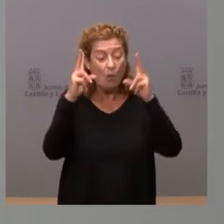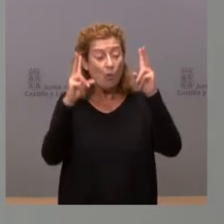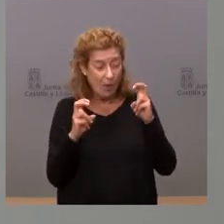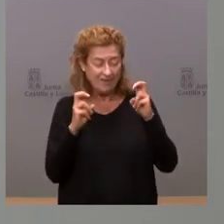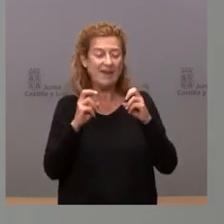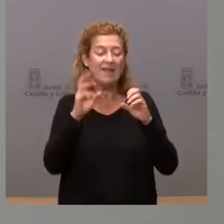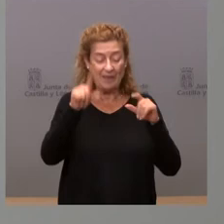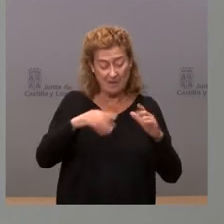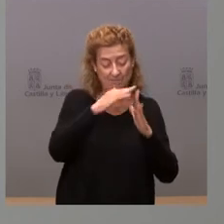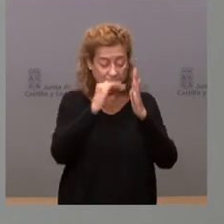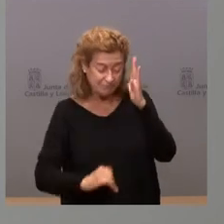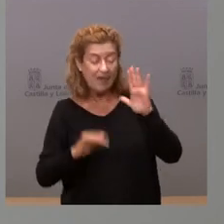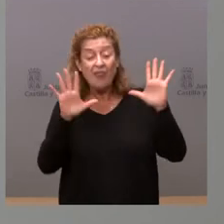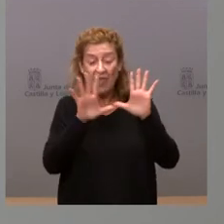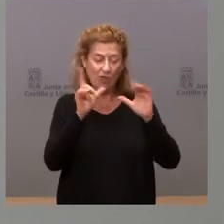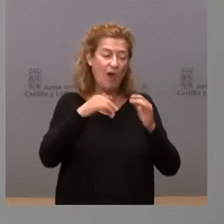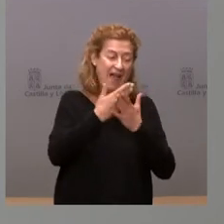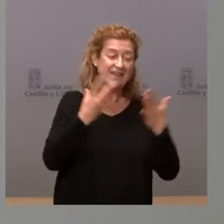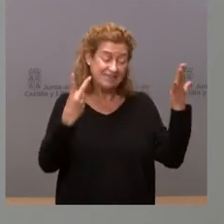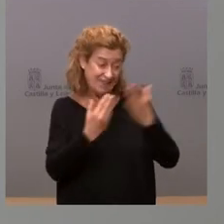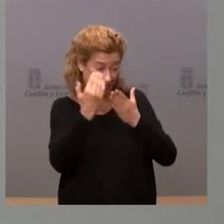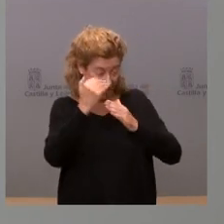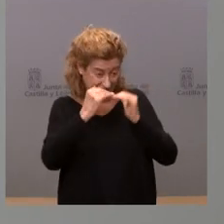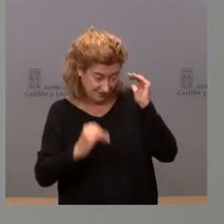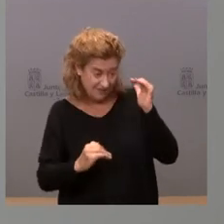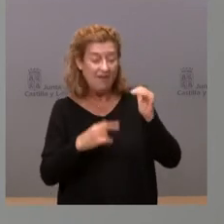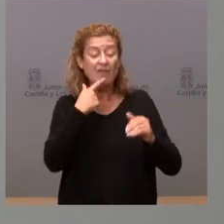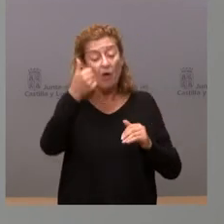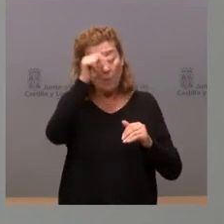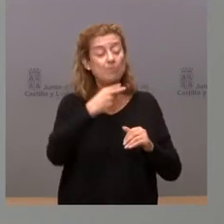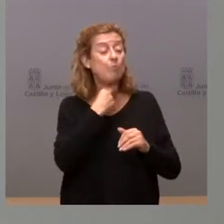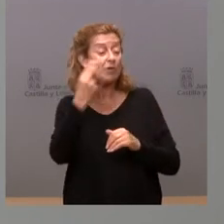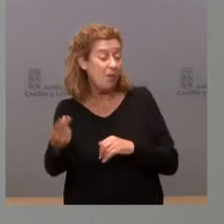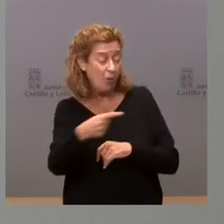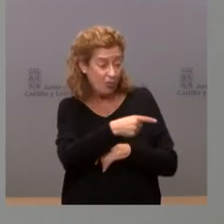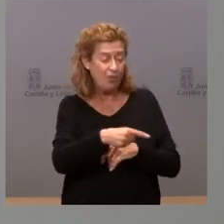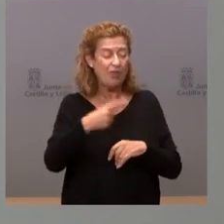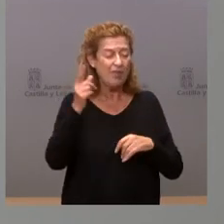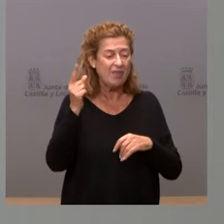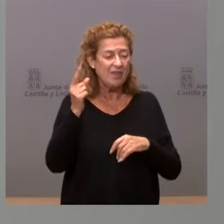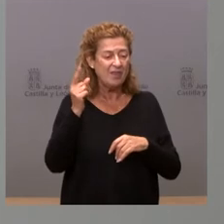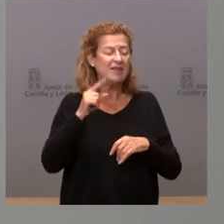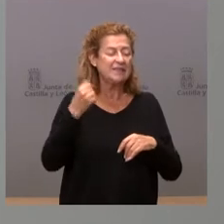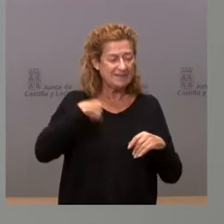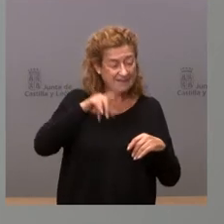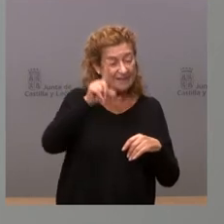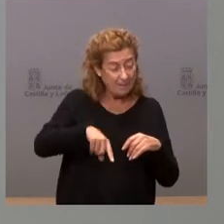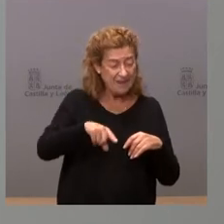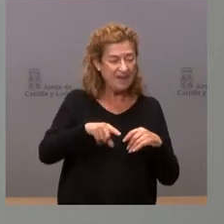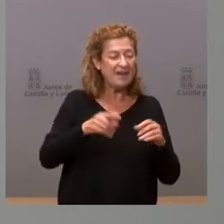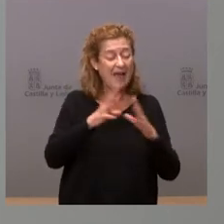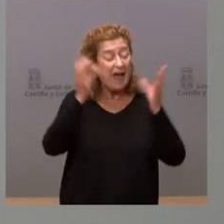bajó de 10 a 7 días como ha dicho el portavoz se llegó a